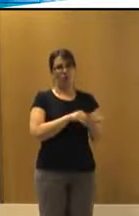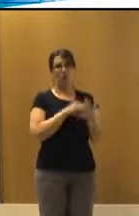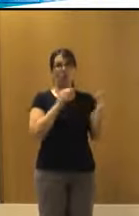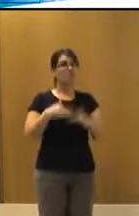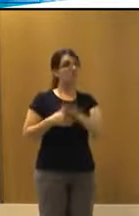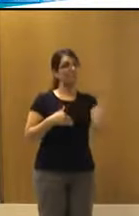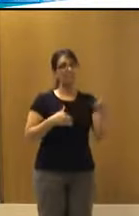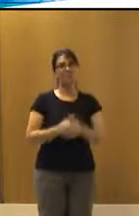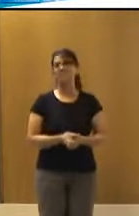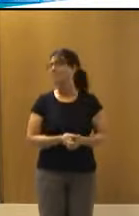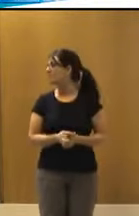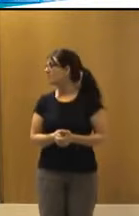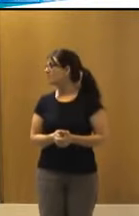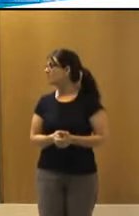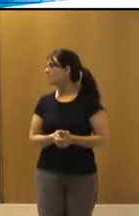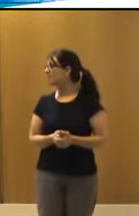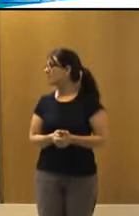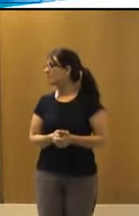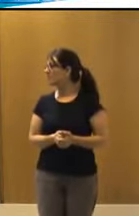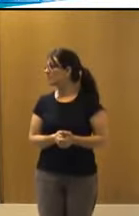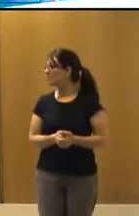resolverá. Y sin más, pues os paso la palabra.